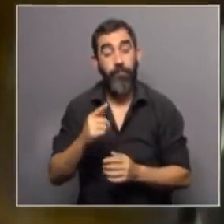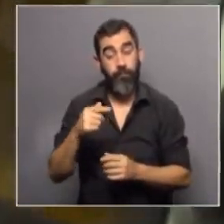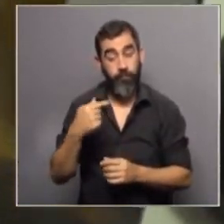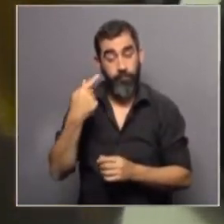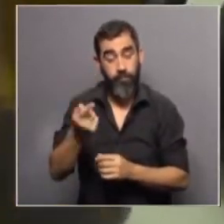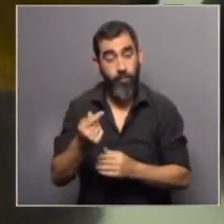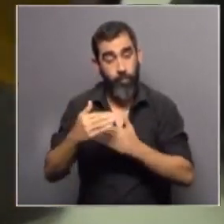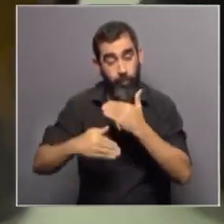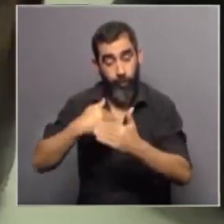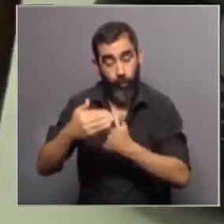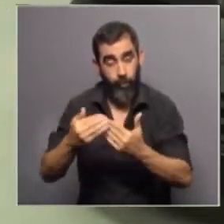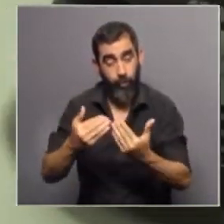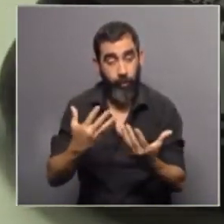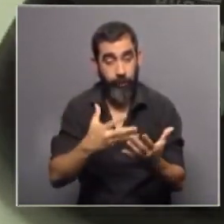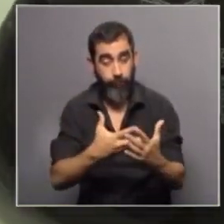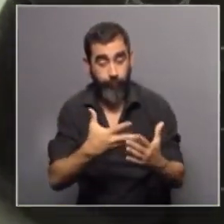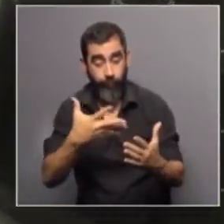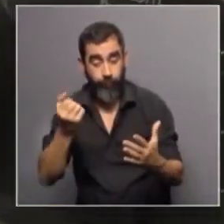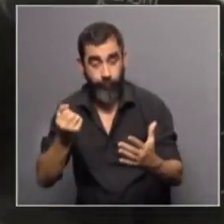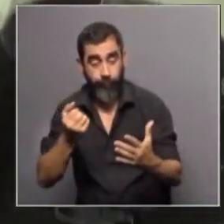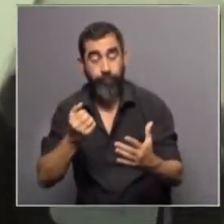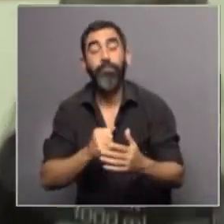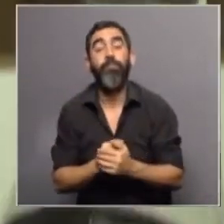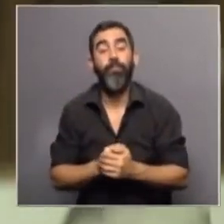desarrollado un proceso de extracción de bioactivos,